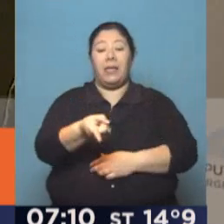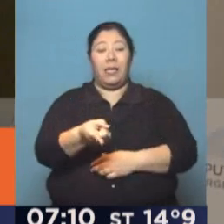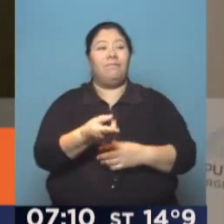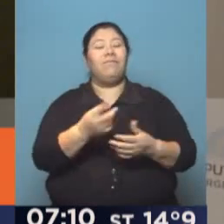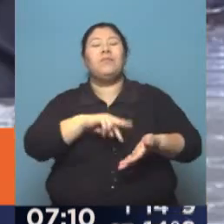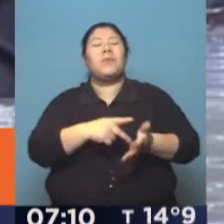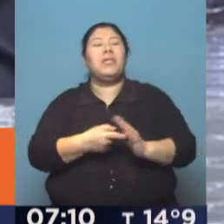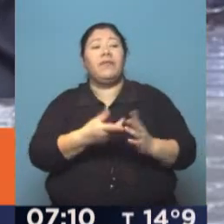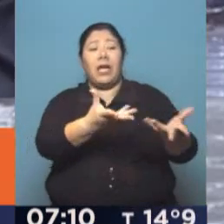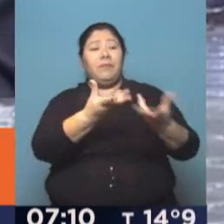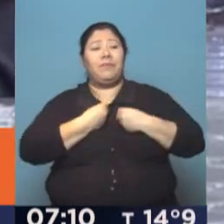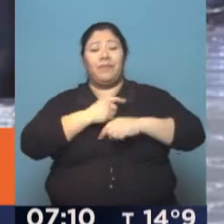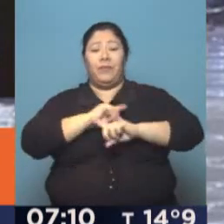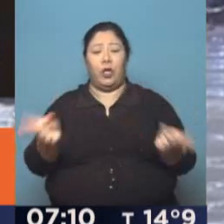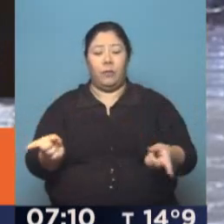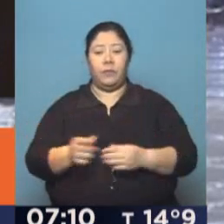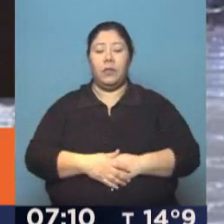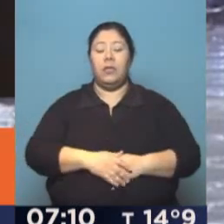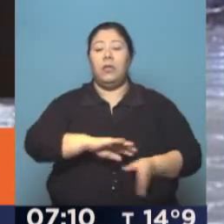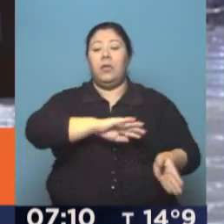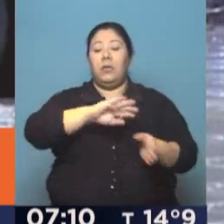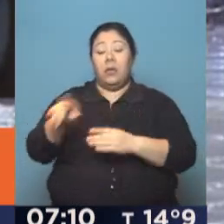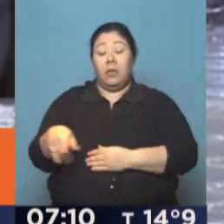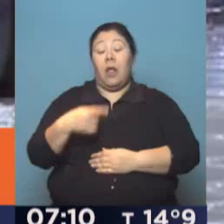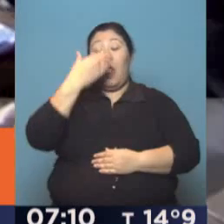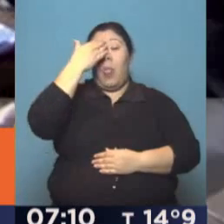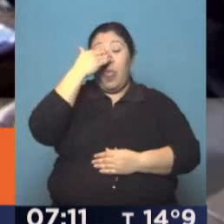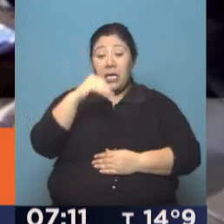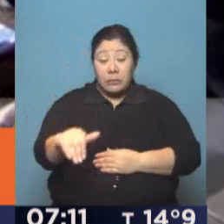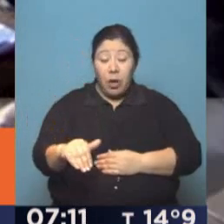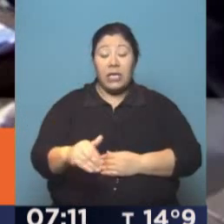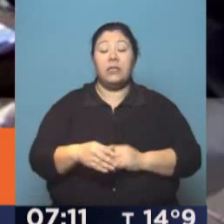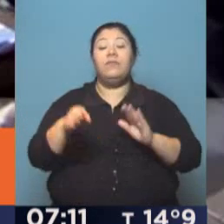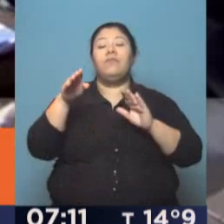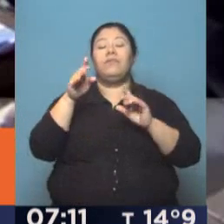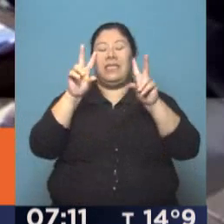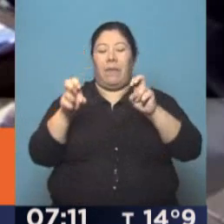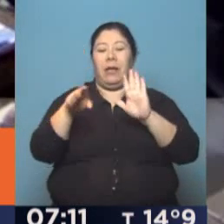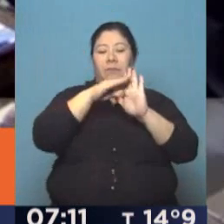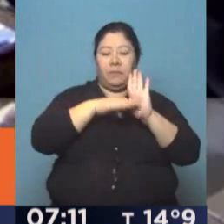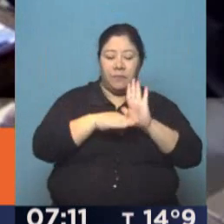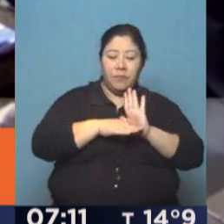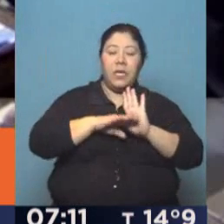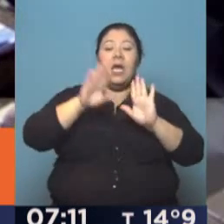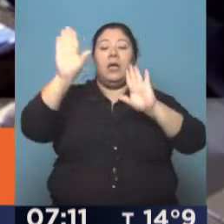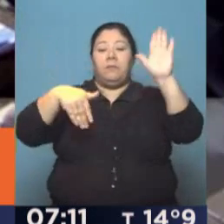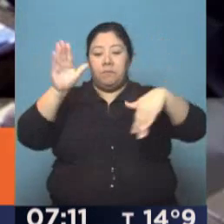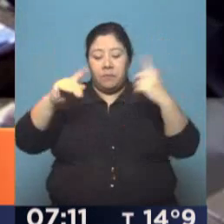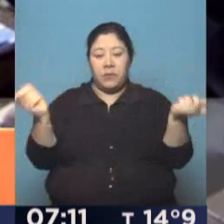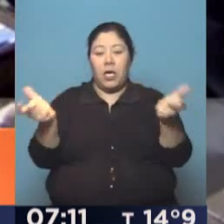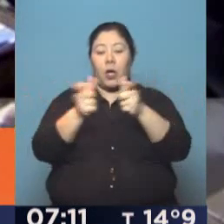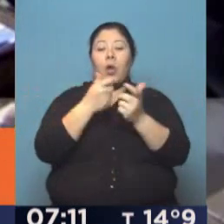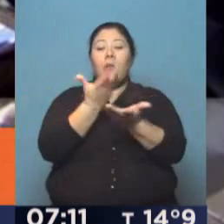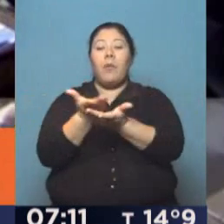no nos van a acompañar. Tiene la palabra la diputada Karina. Finalmente, el nuevo cuadro tarifario y las audiencias públicas generaron